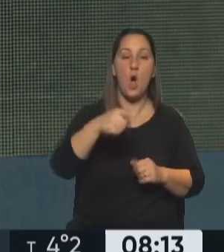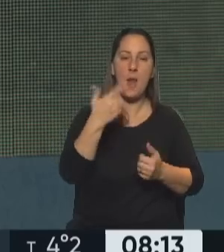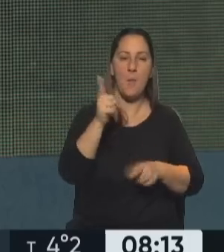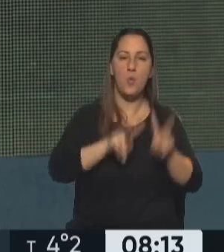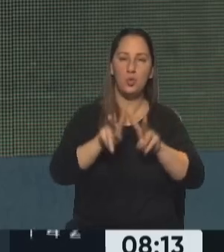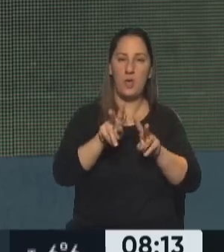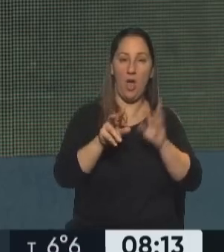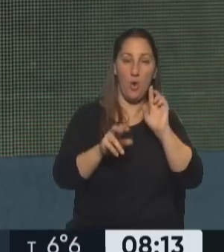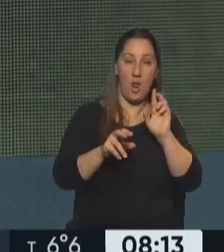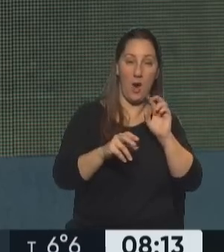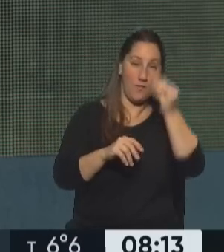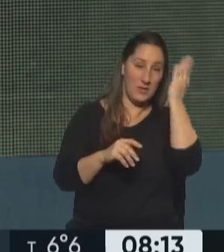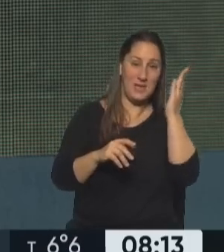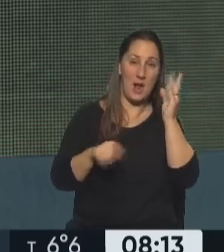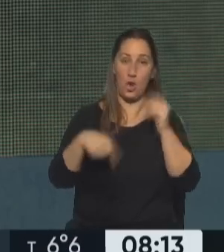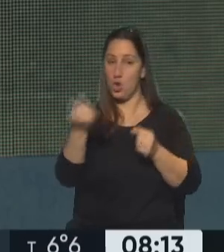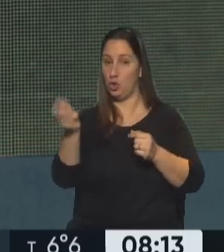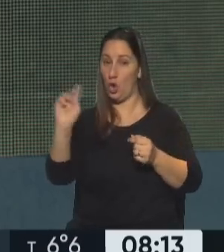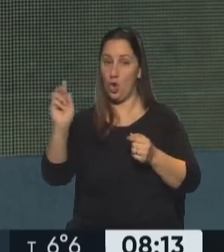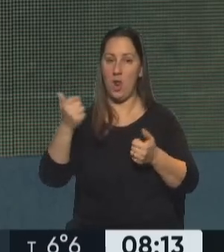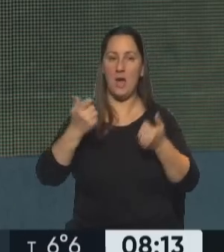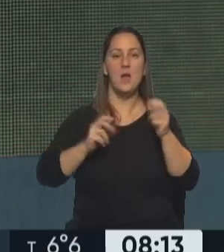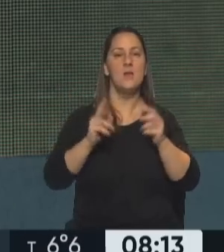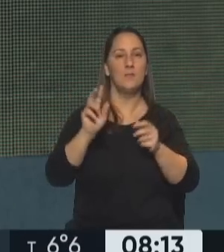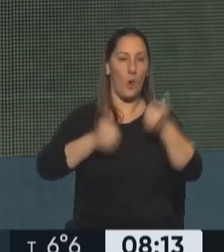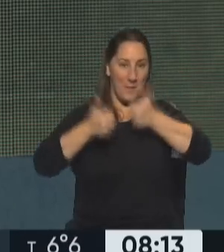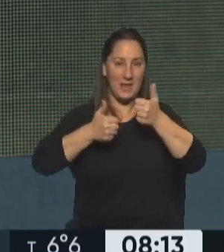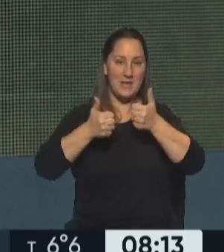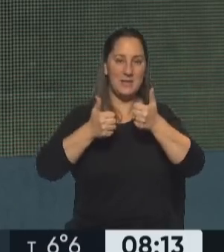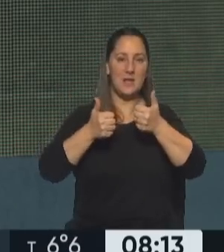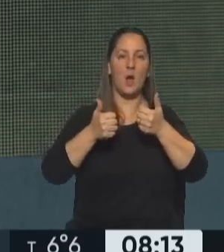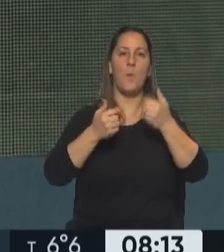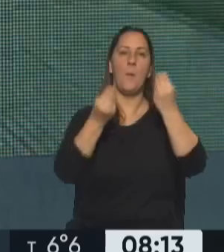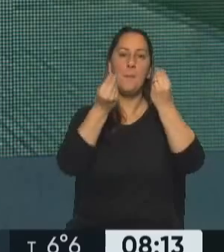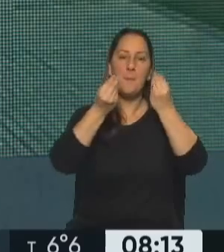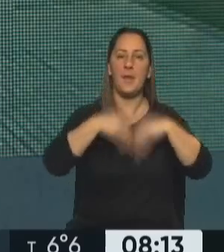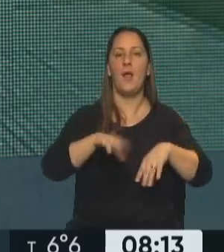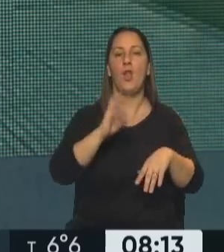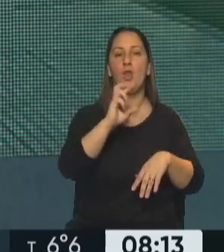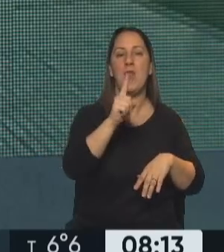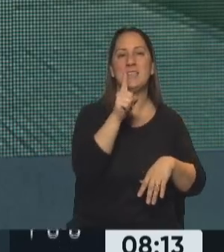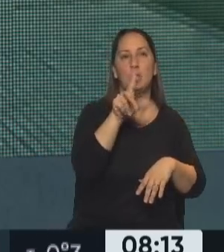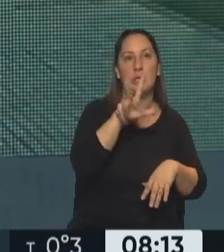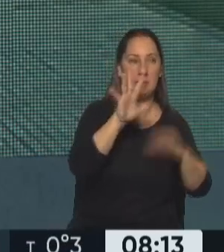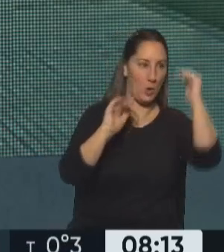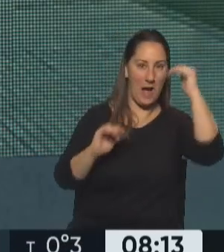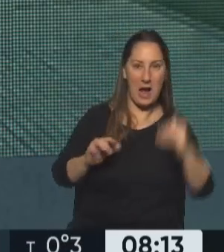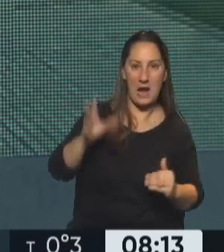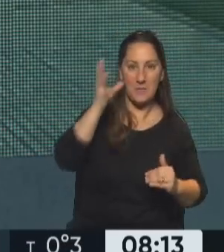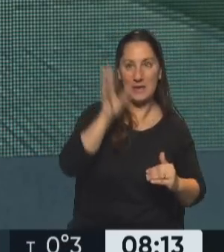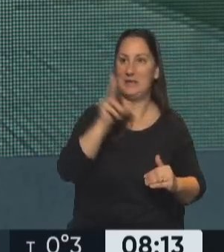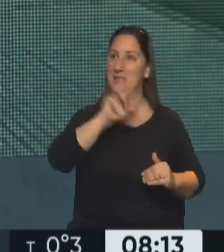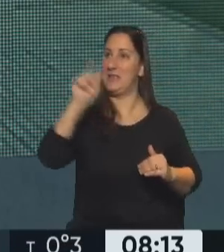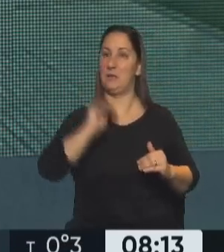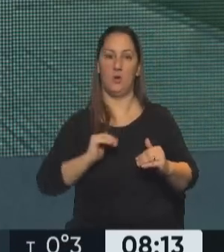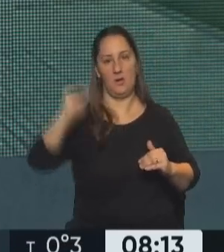competitivo, efectivamente deberías darle un salto discreto, así se habla, no una mega devaluación, no llevar el dólar de 135 a 300, eso